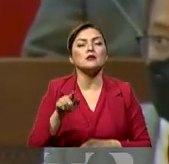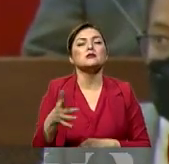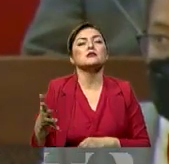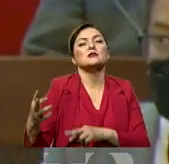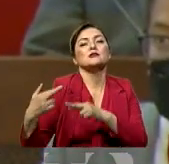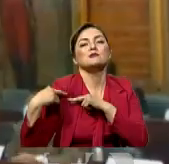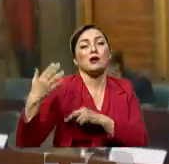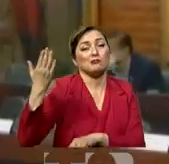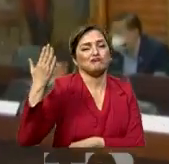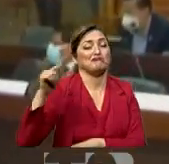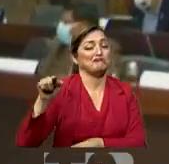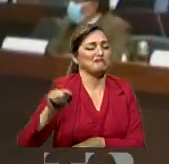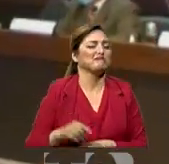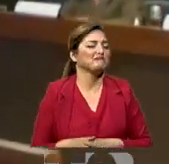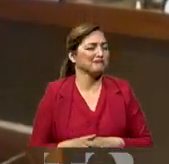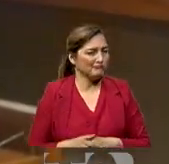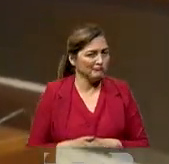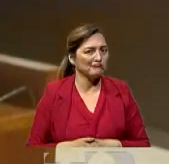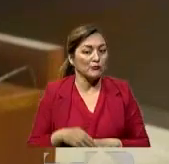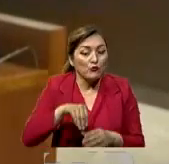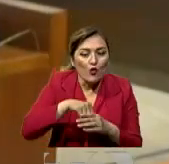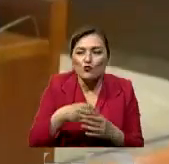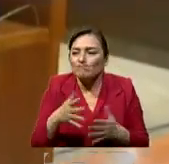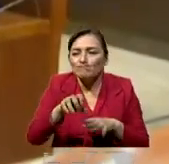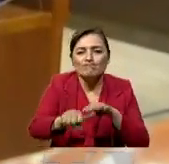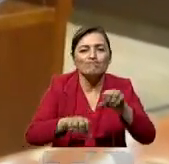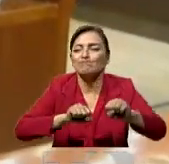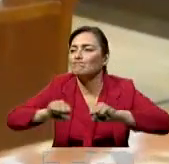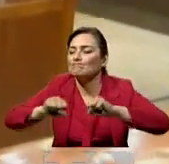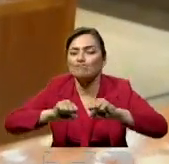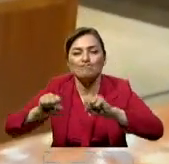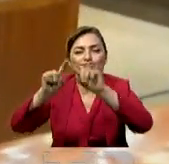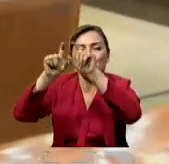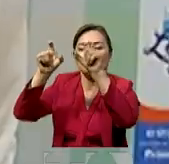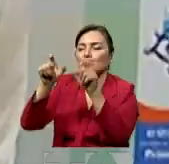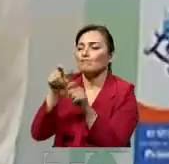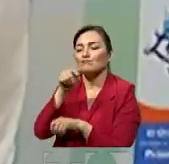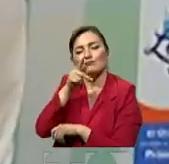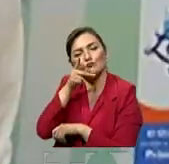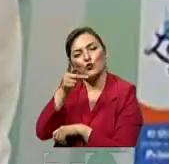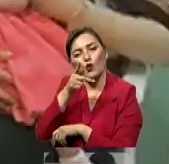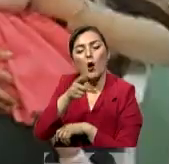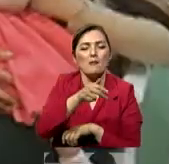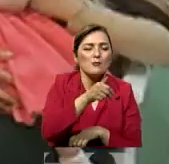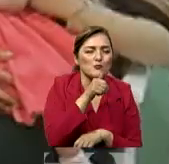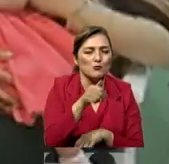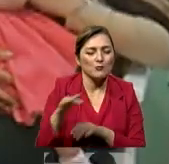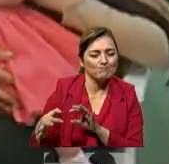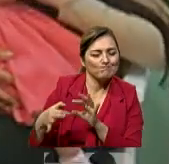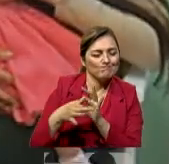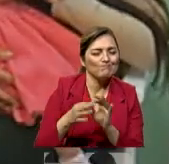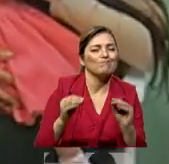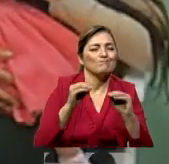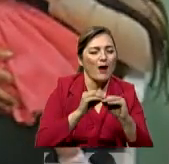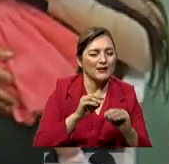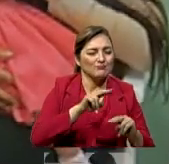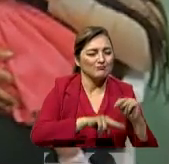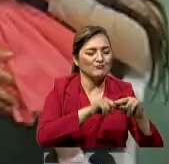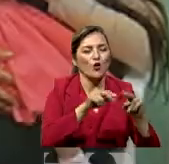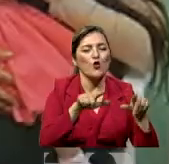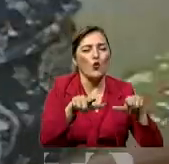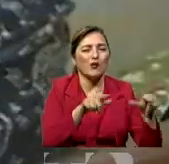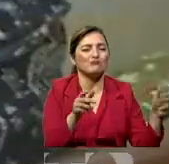del burgomaestre disponer de los recursos o gestionar alianzas para la implementación de más de estos espacios en Quito, esto con el